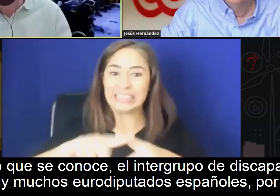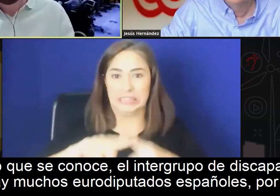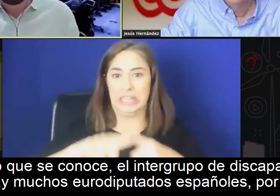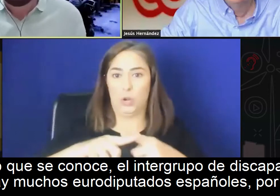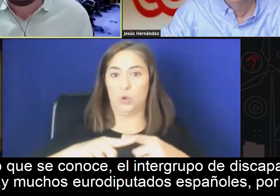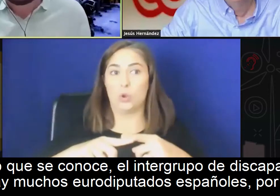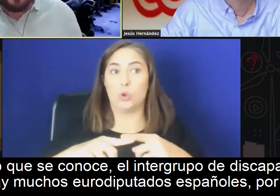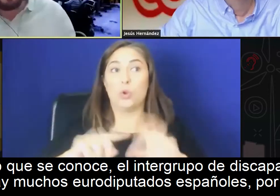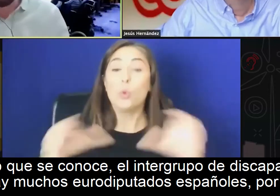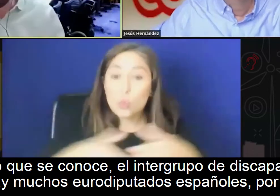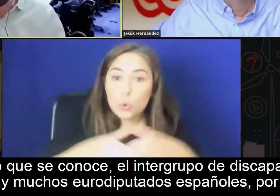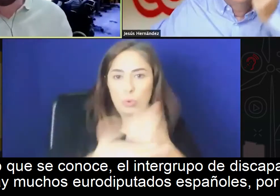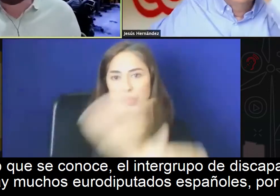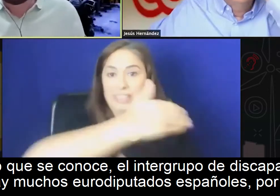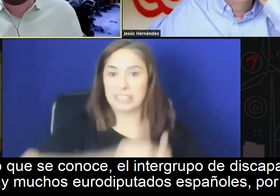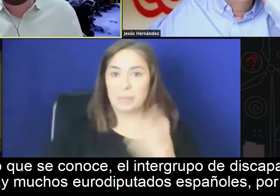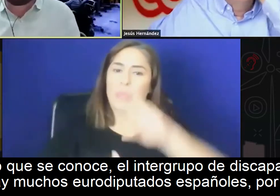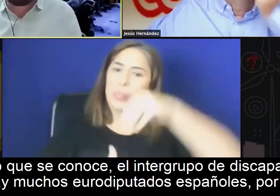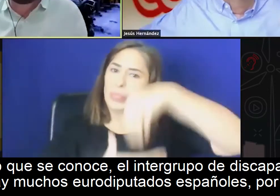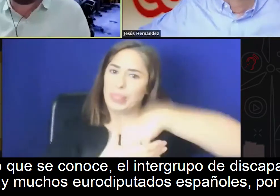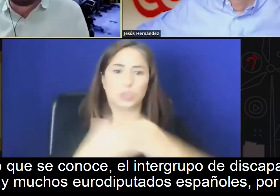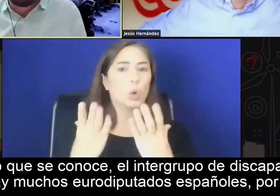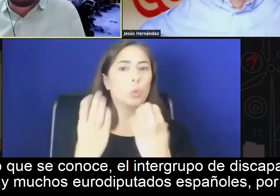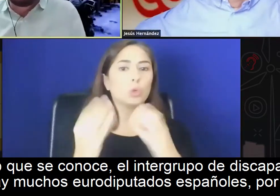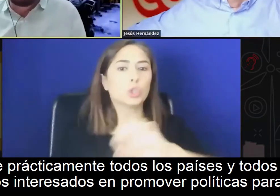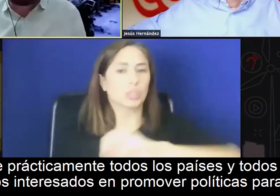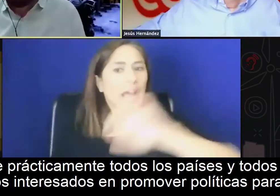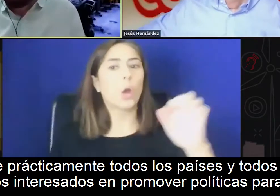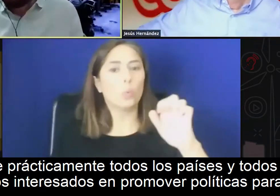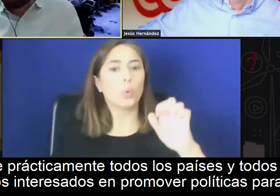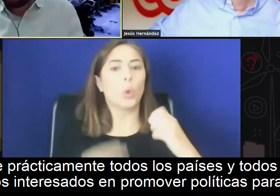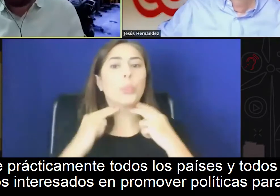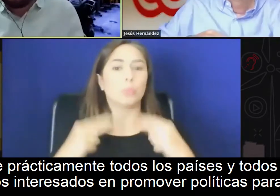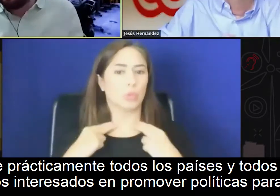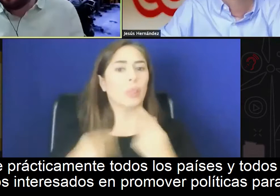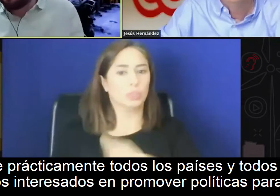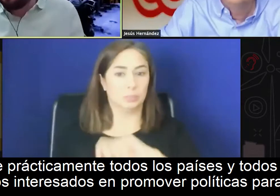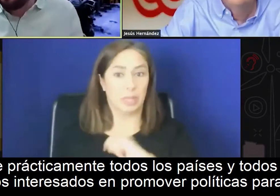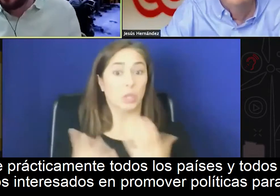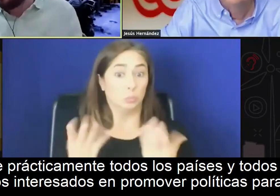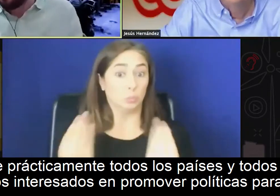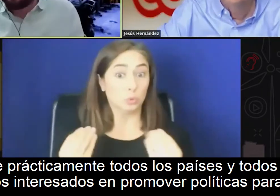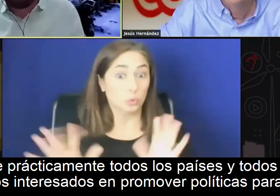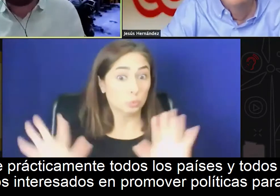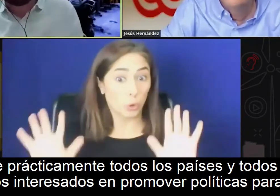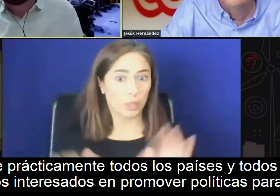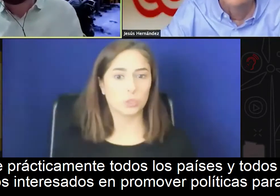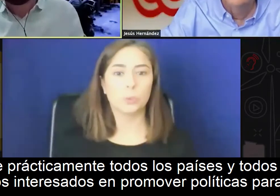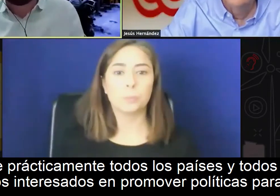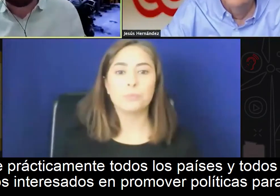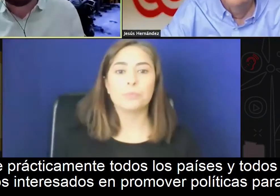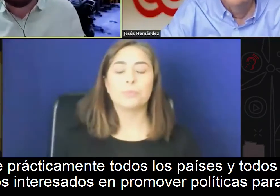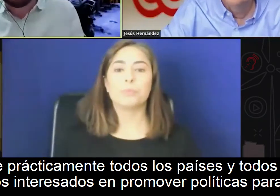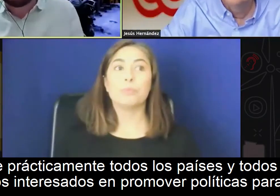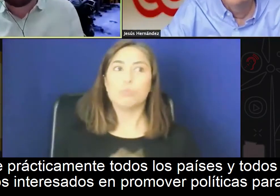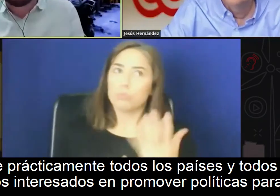discapacidad, en el que hay muchos eurodiputados españoles, por cierto. Son unos diputados de todos, prácticamente todos los países y todos